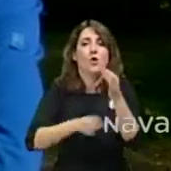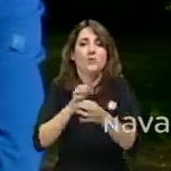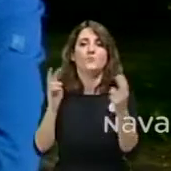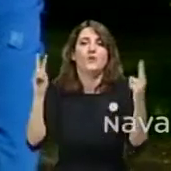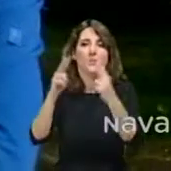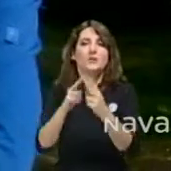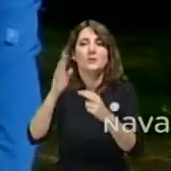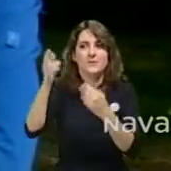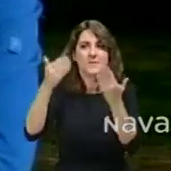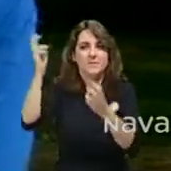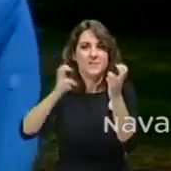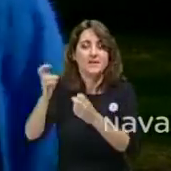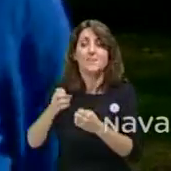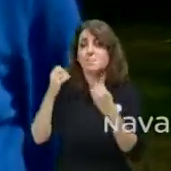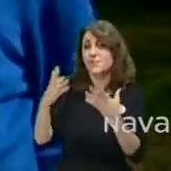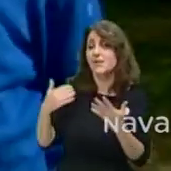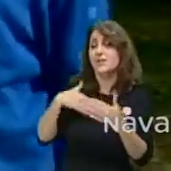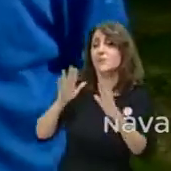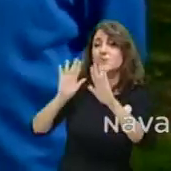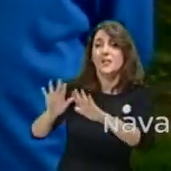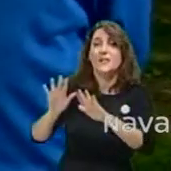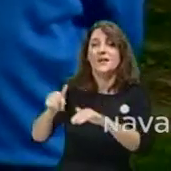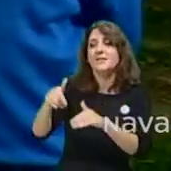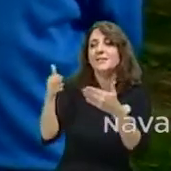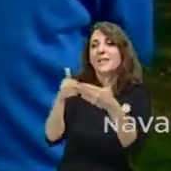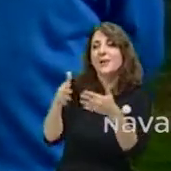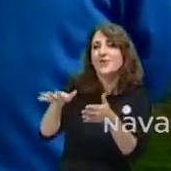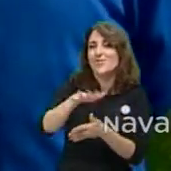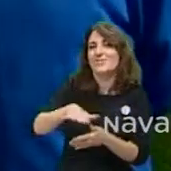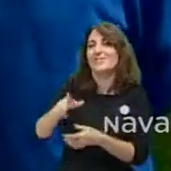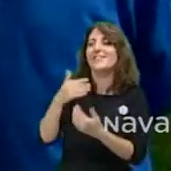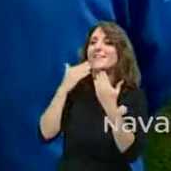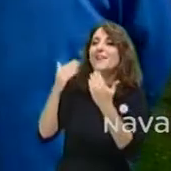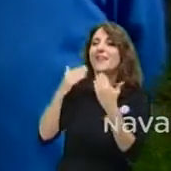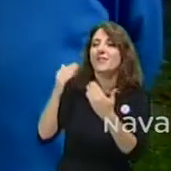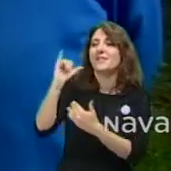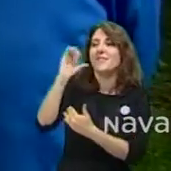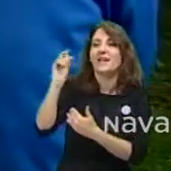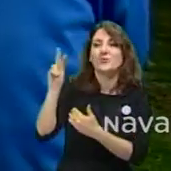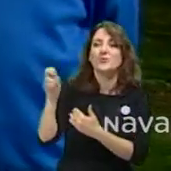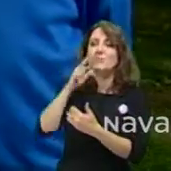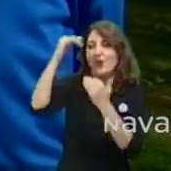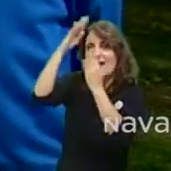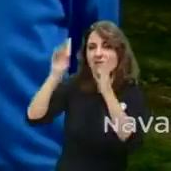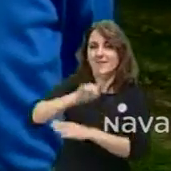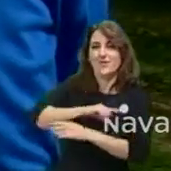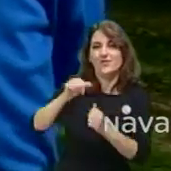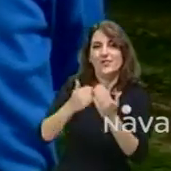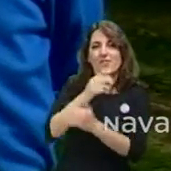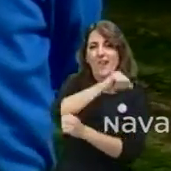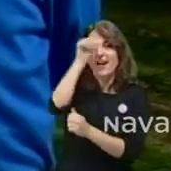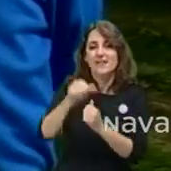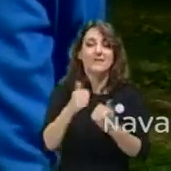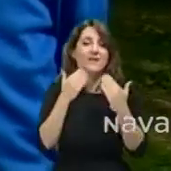también. Bueno, sí. Pues os vamos a dejar en este rinconcito. Gracias, Jesús, por habernos atendido durante todo el día. Gracias